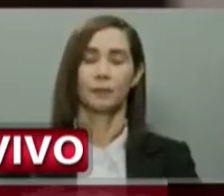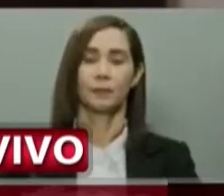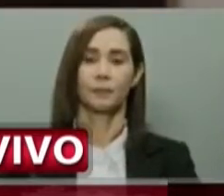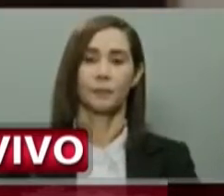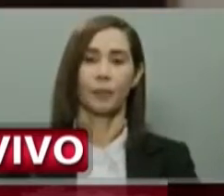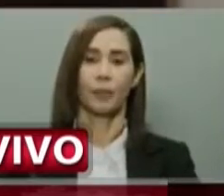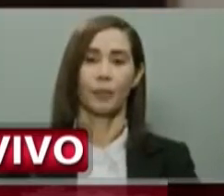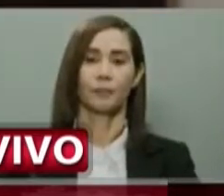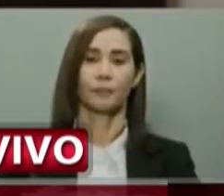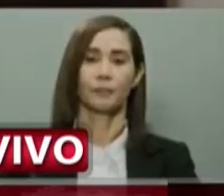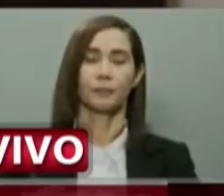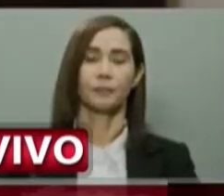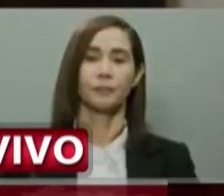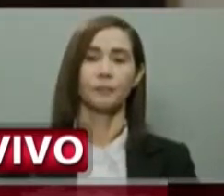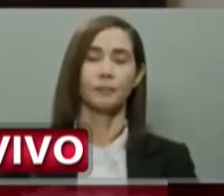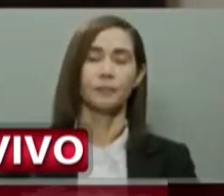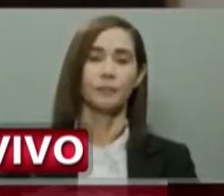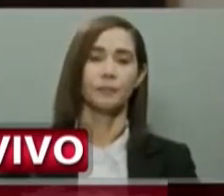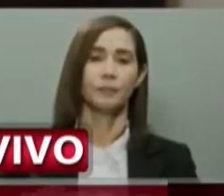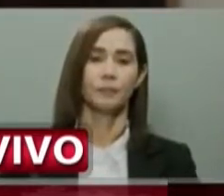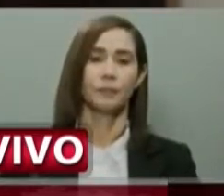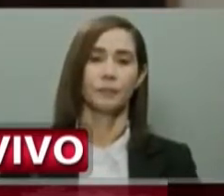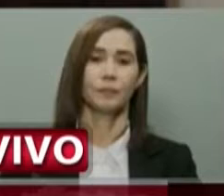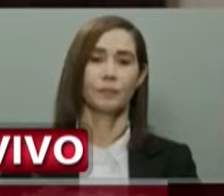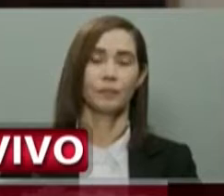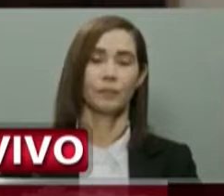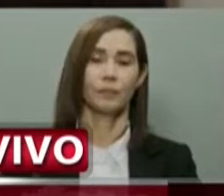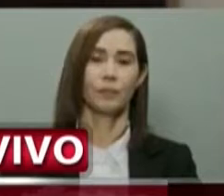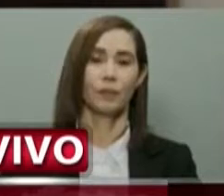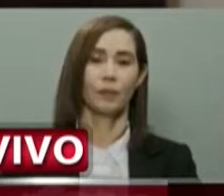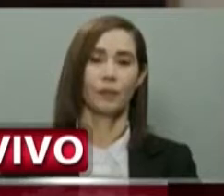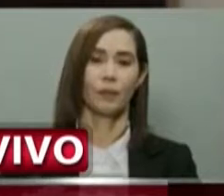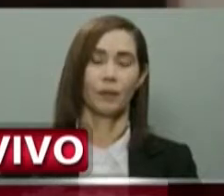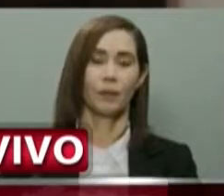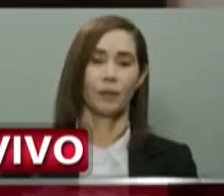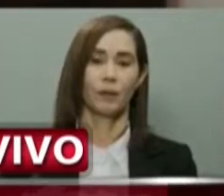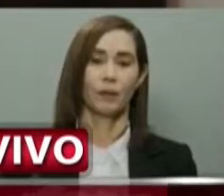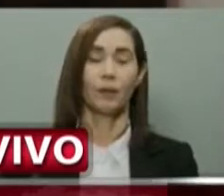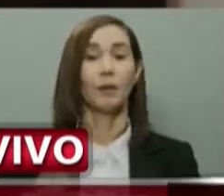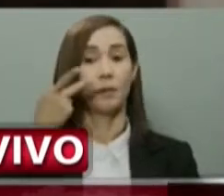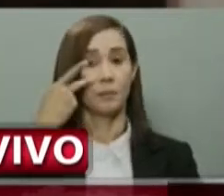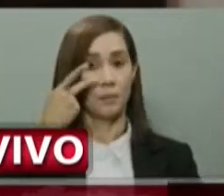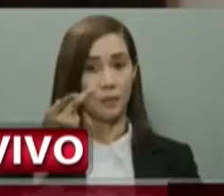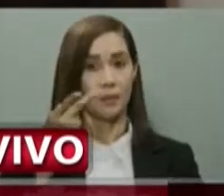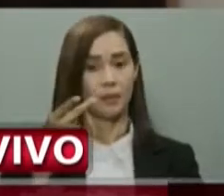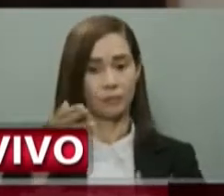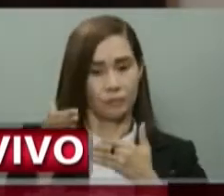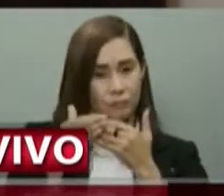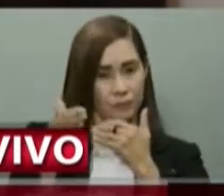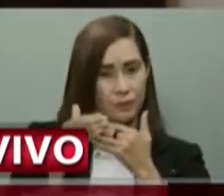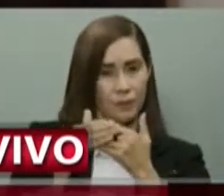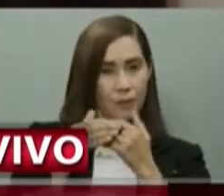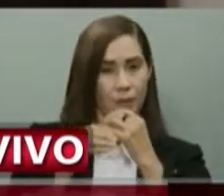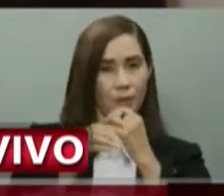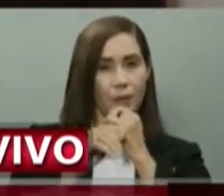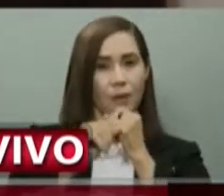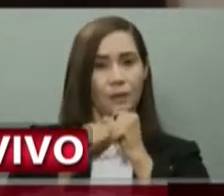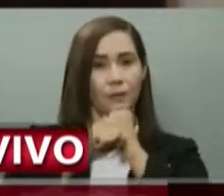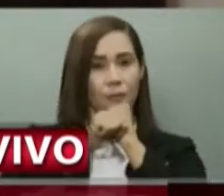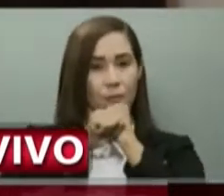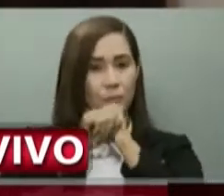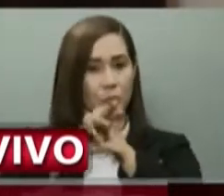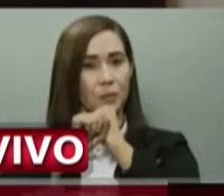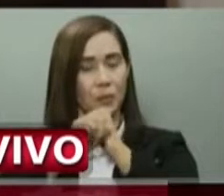Miren, muy próximamente yo voy a tener una rueda de prensa sobre el tema haitiano,